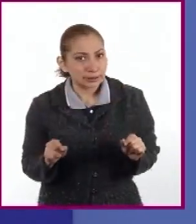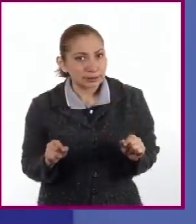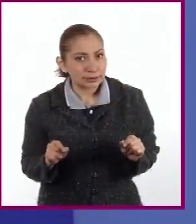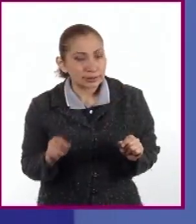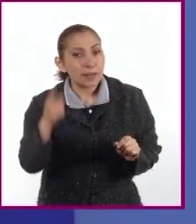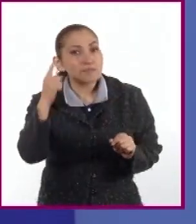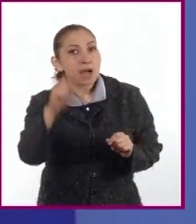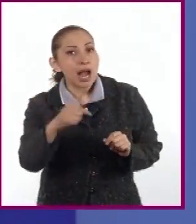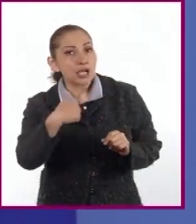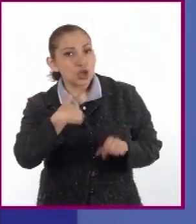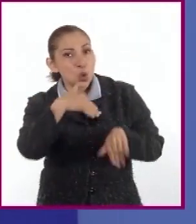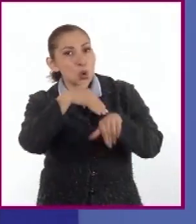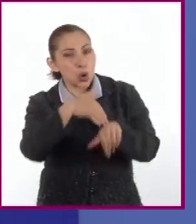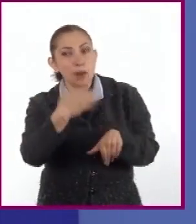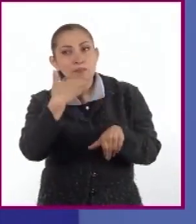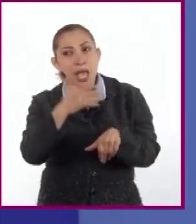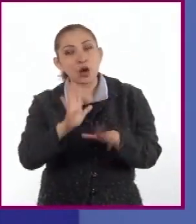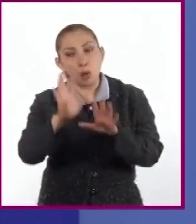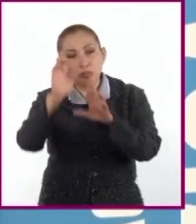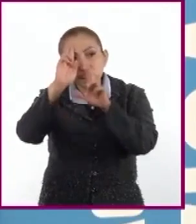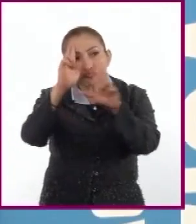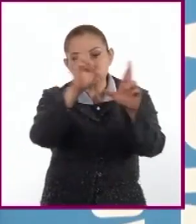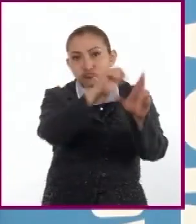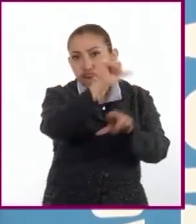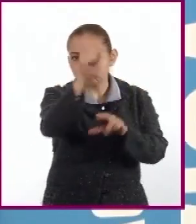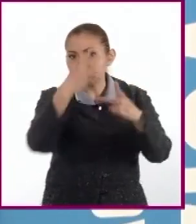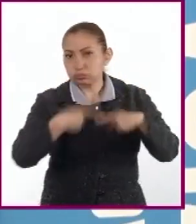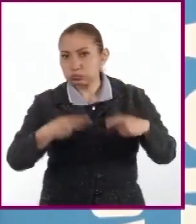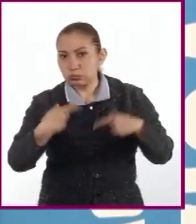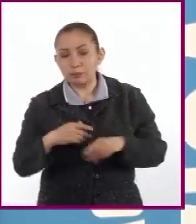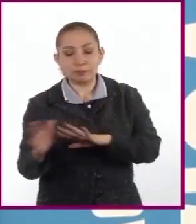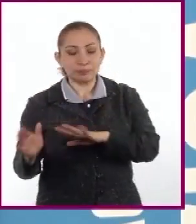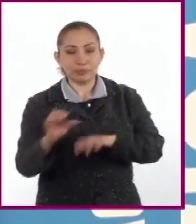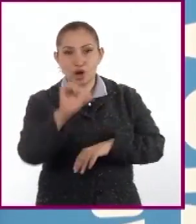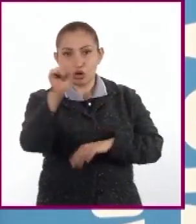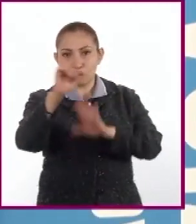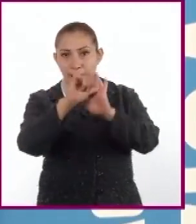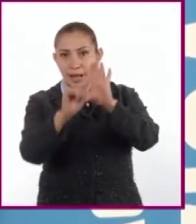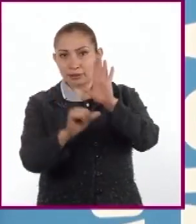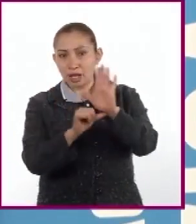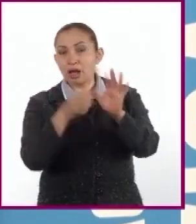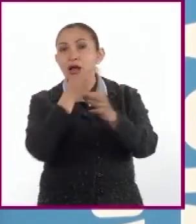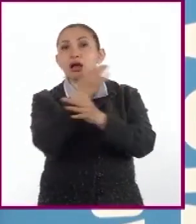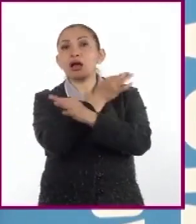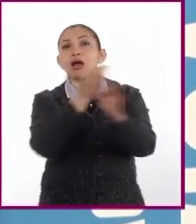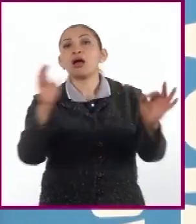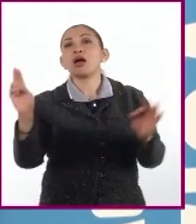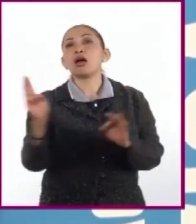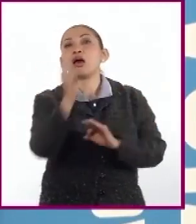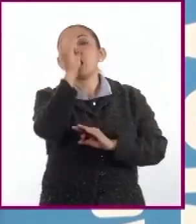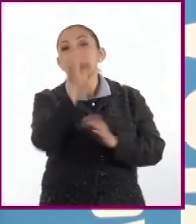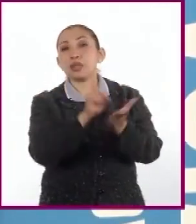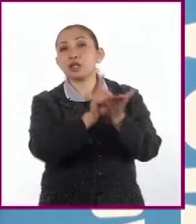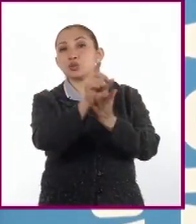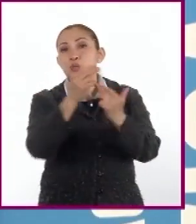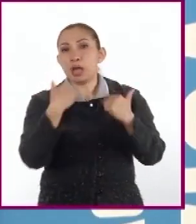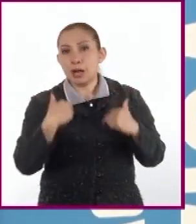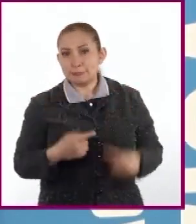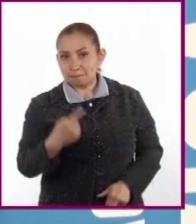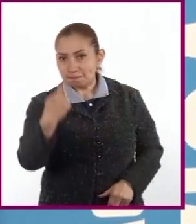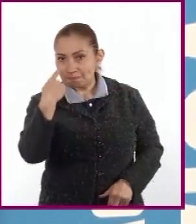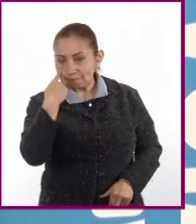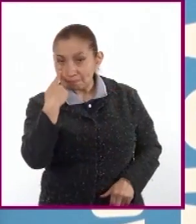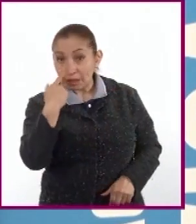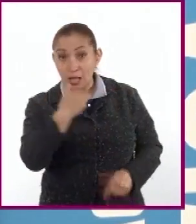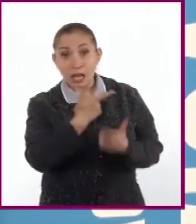para comportarse fraternalmente con los otros. Veamos otro artículo de la Declaración Universal de Derechos Humanos.